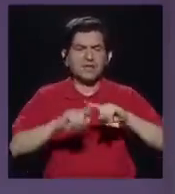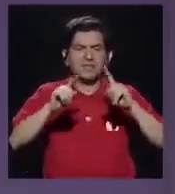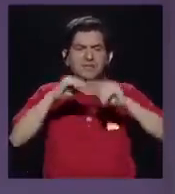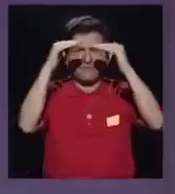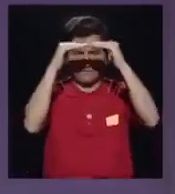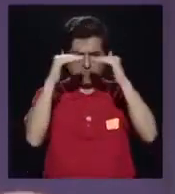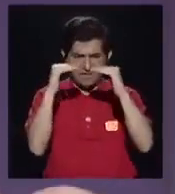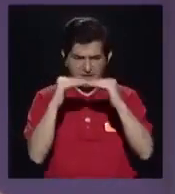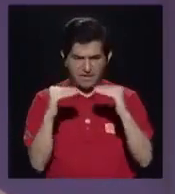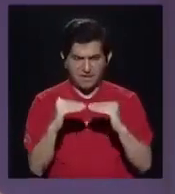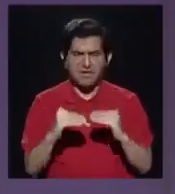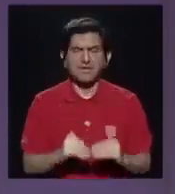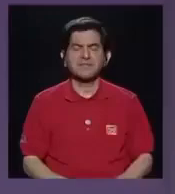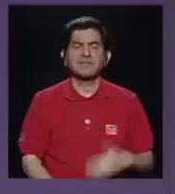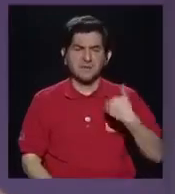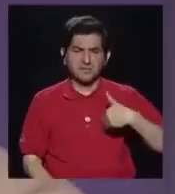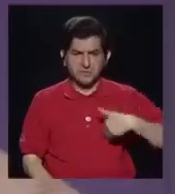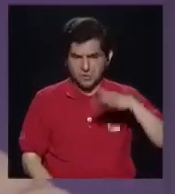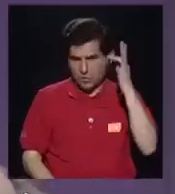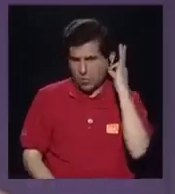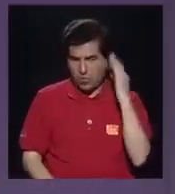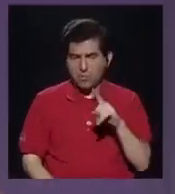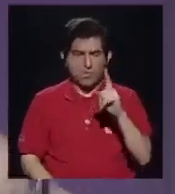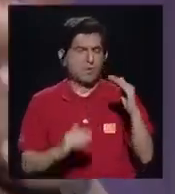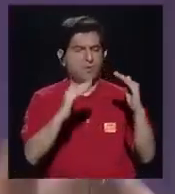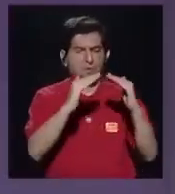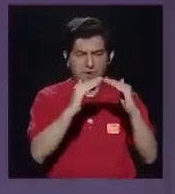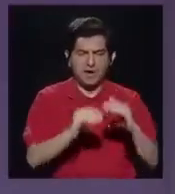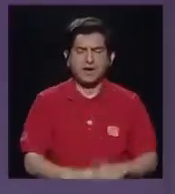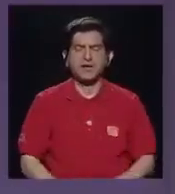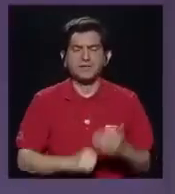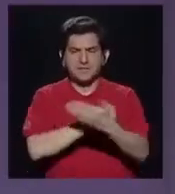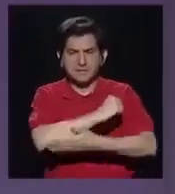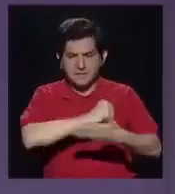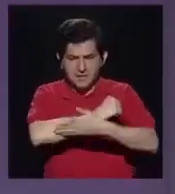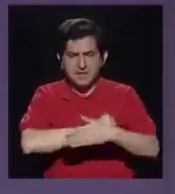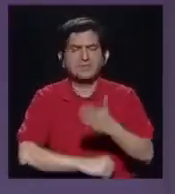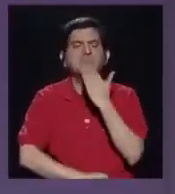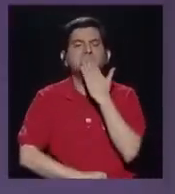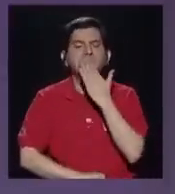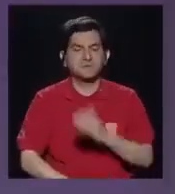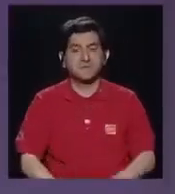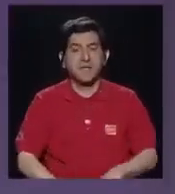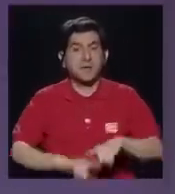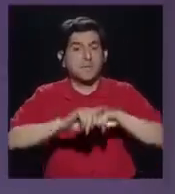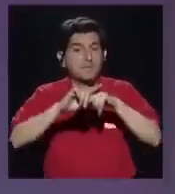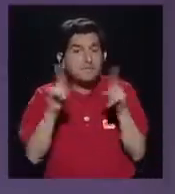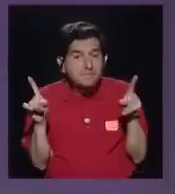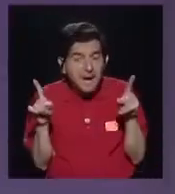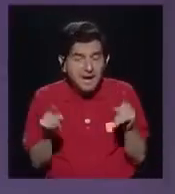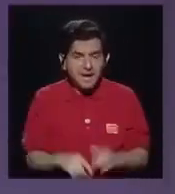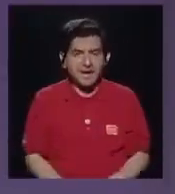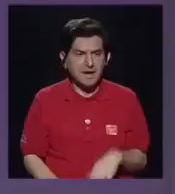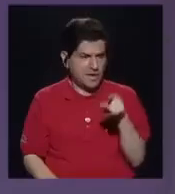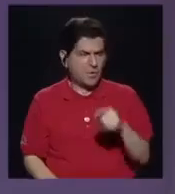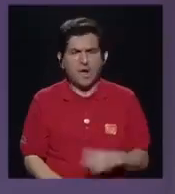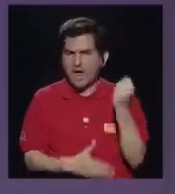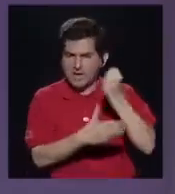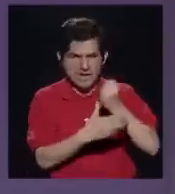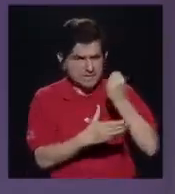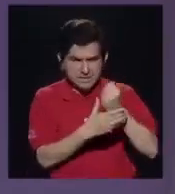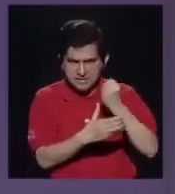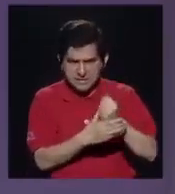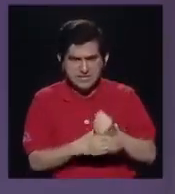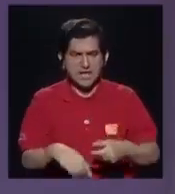diferencial de prestigio entre hombres y mujeres en un hogar campesino indígena pero no es un hogar feminicida